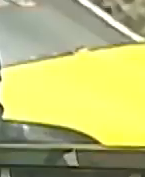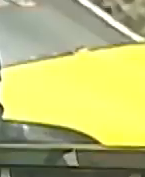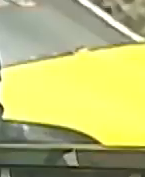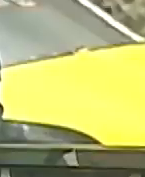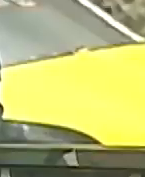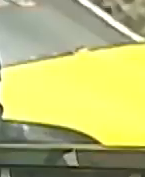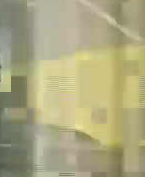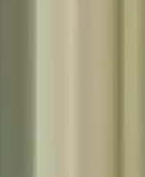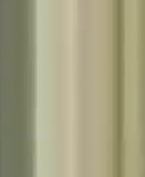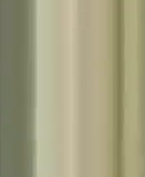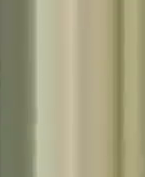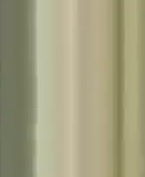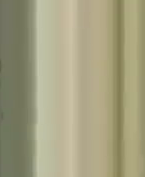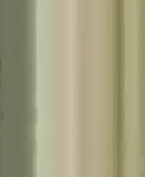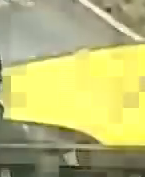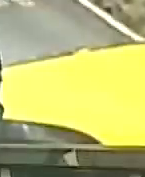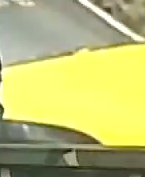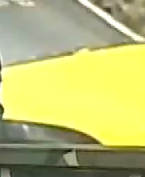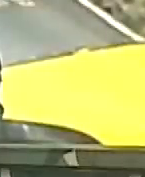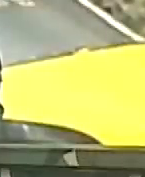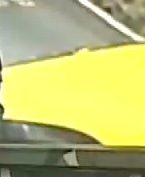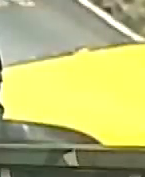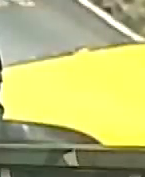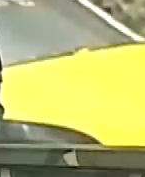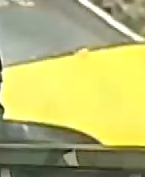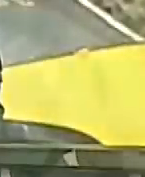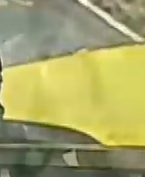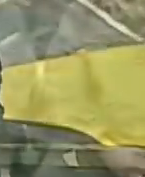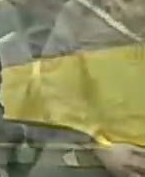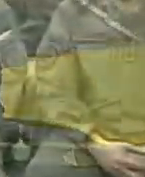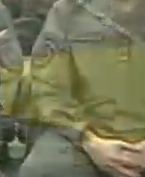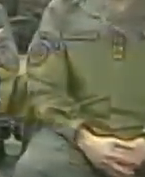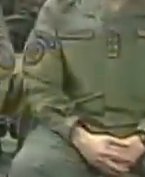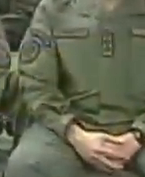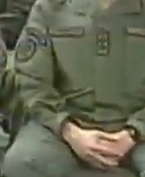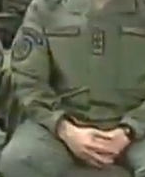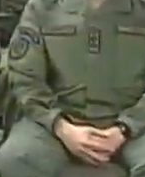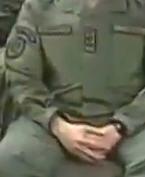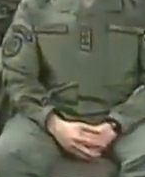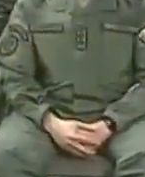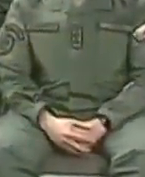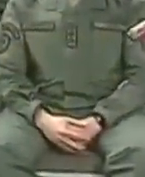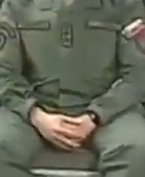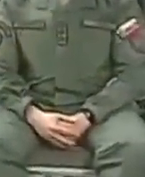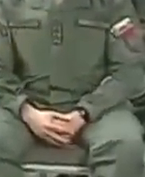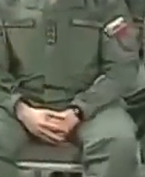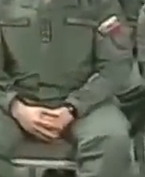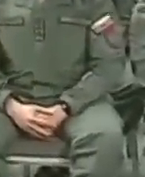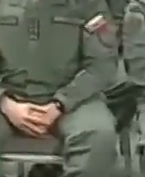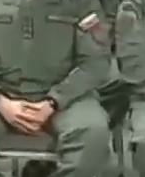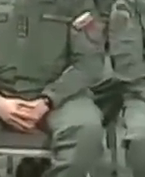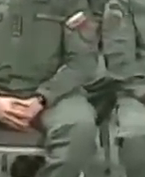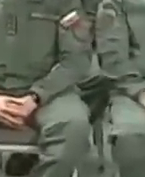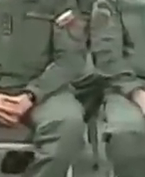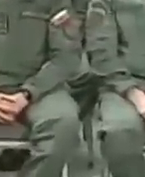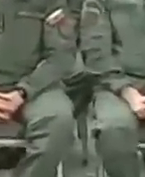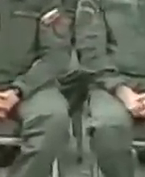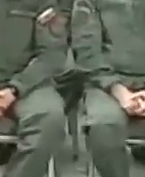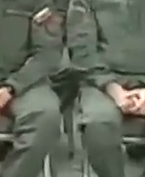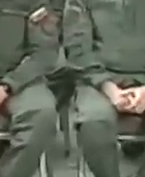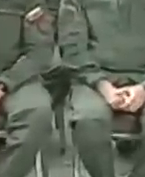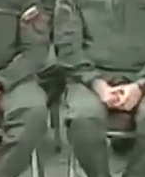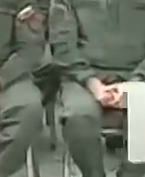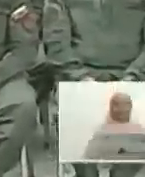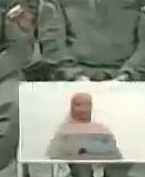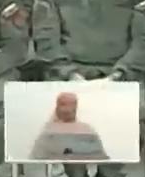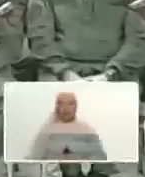señores almirantes, generales en jefe, ministros del Poder Popular también, para Interior,